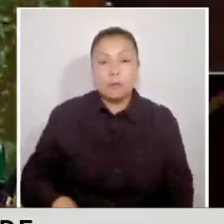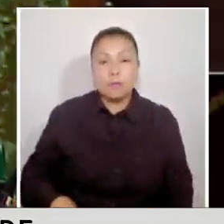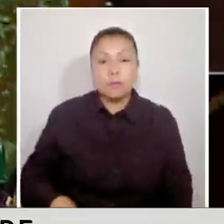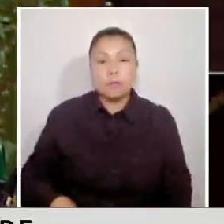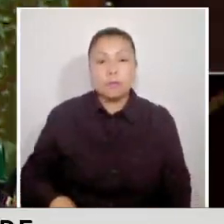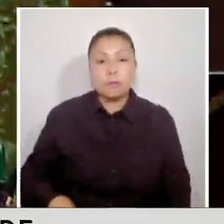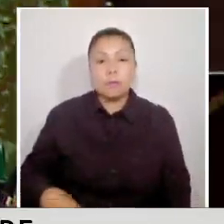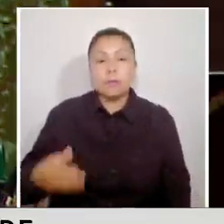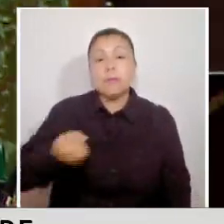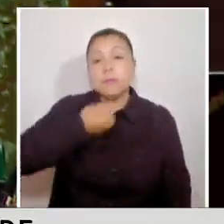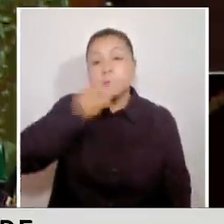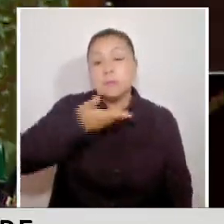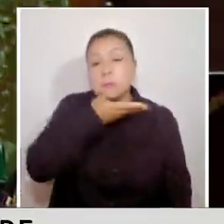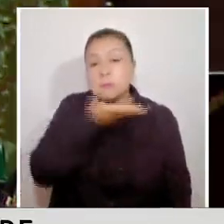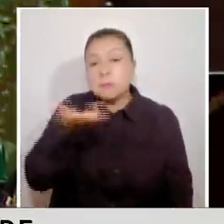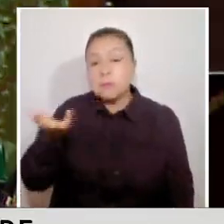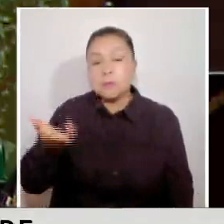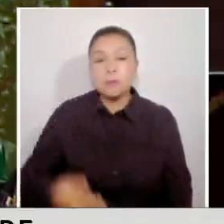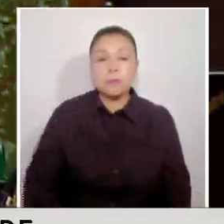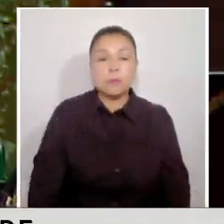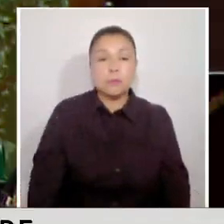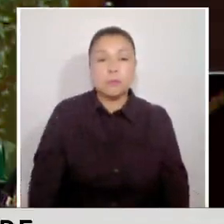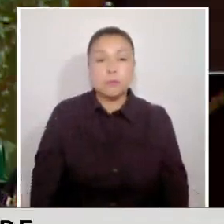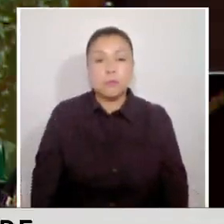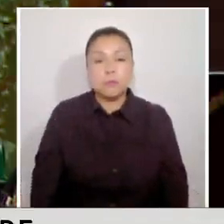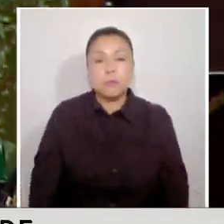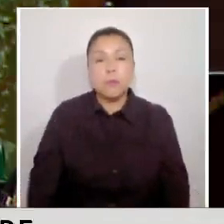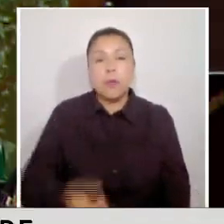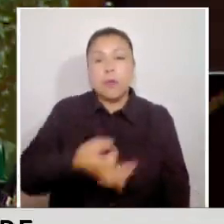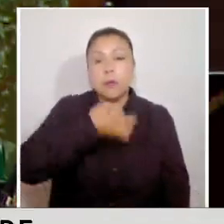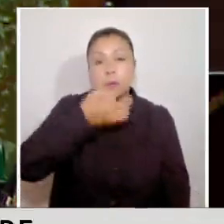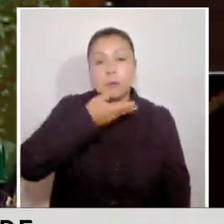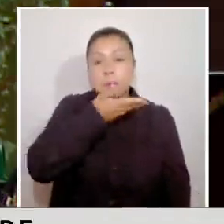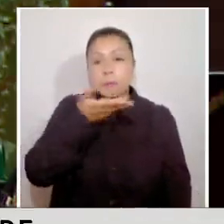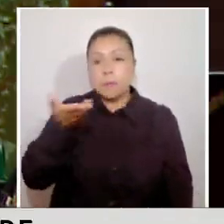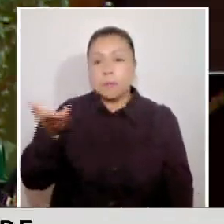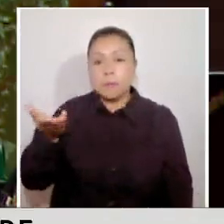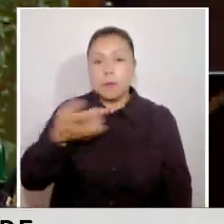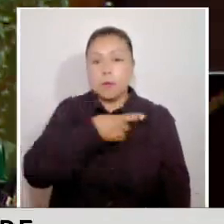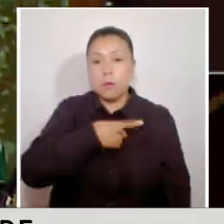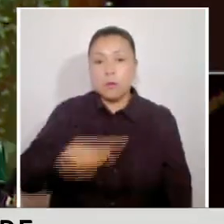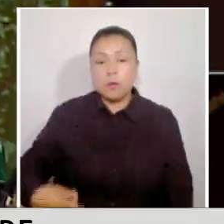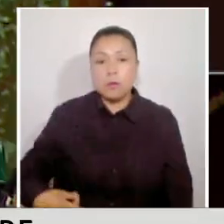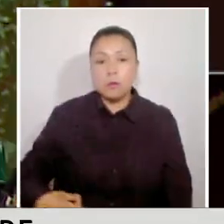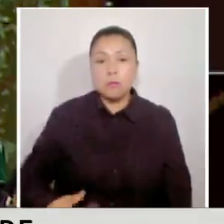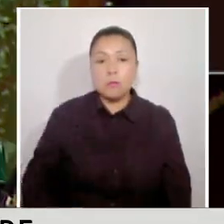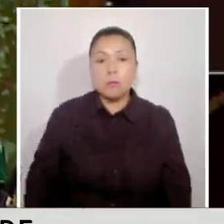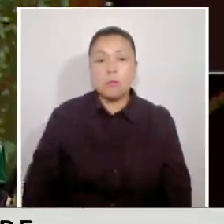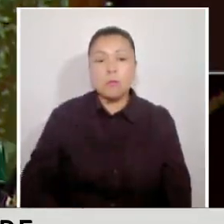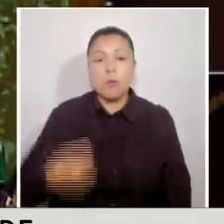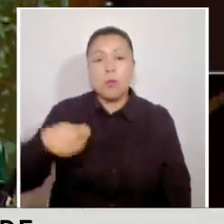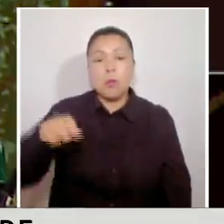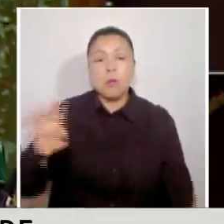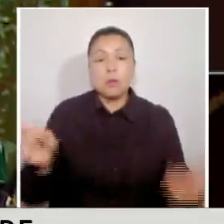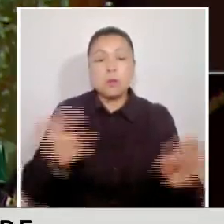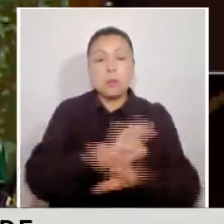la palabra Se ofrece la palabra cerrado el